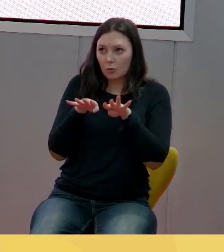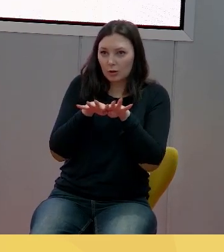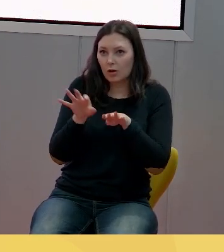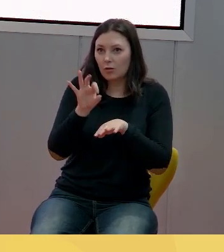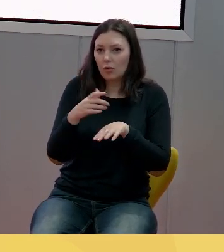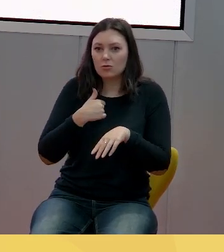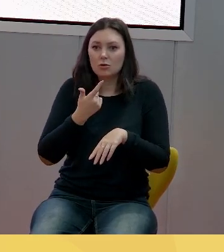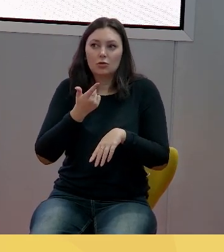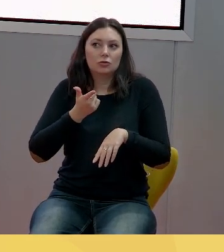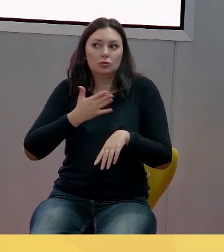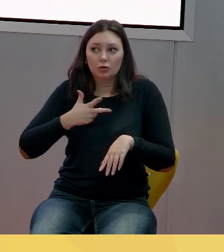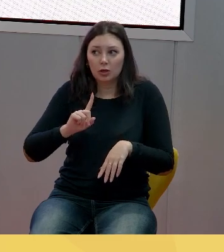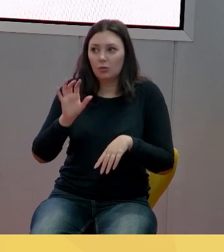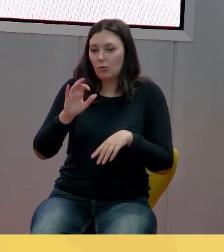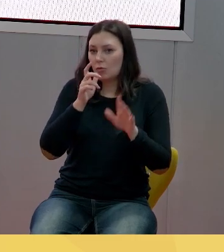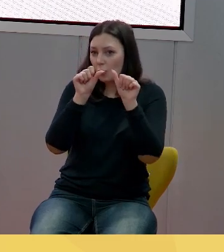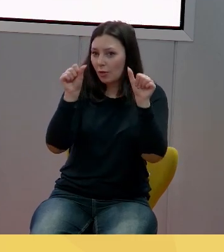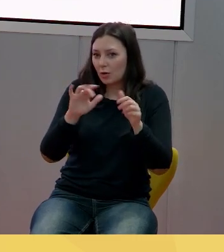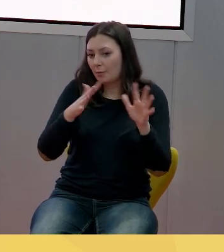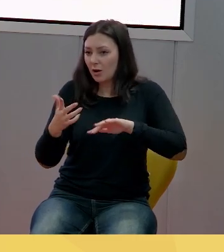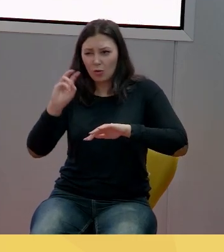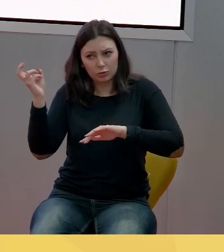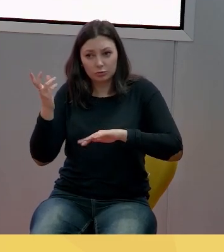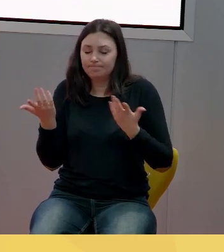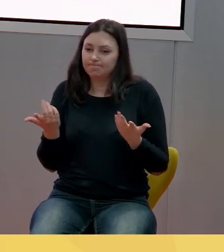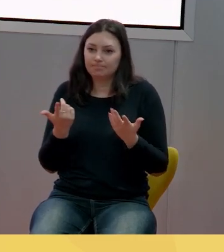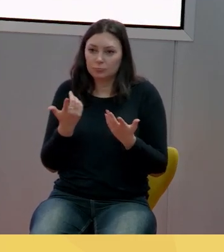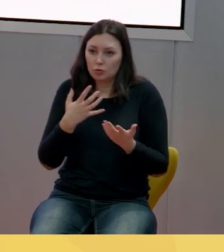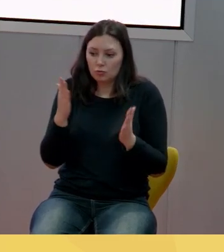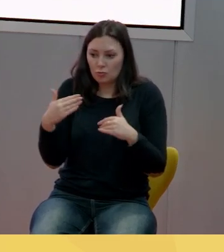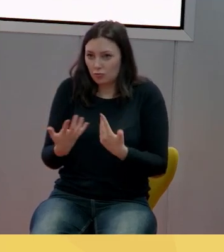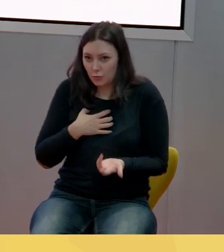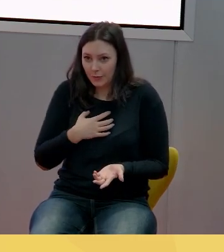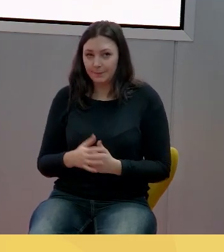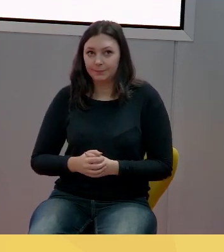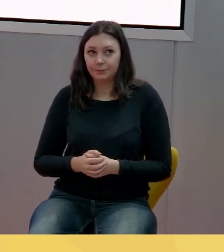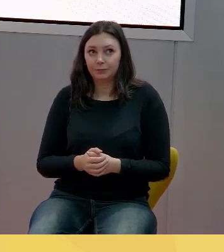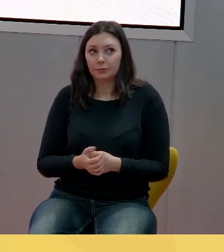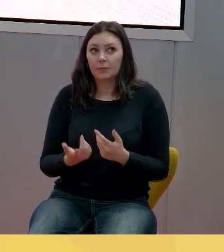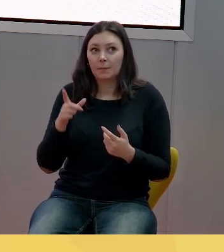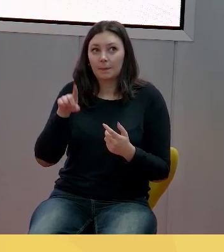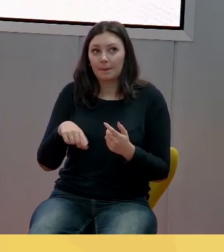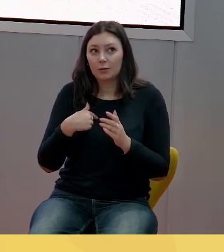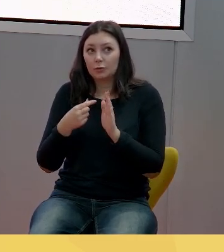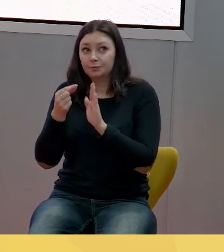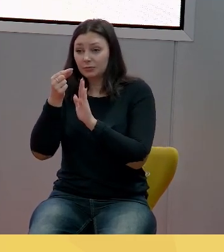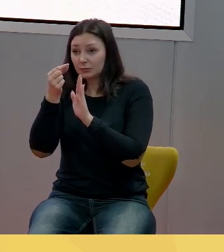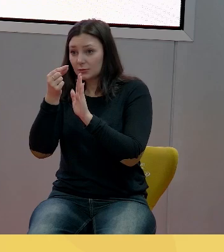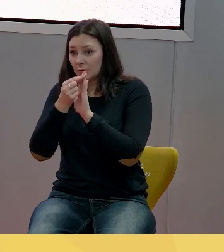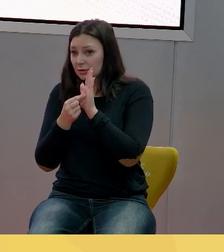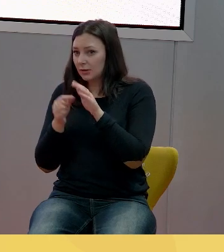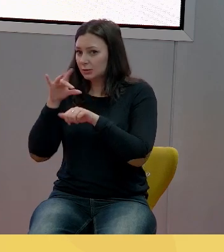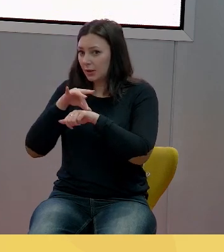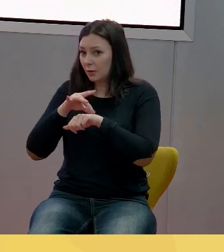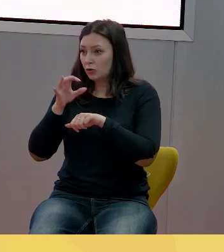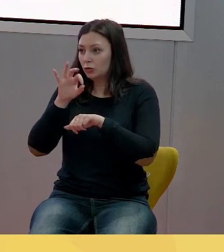aplicar otro tipo de modelos, ¿no? Y que en general en la terapia afirmativa no se seguían los mismos estándares médicos ni de rigor que sí que se